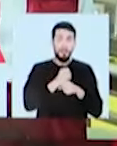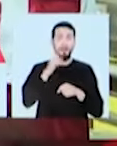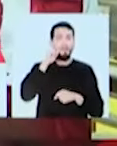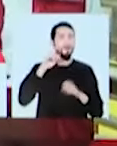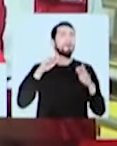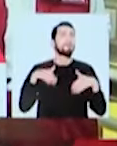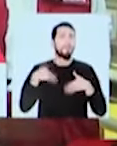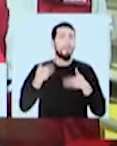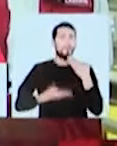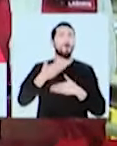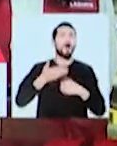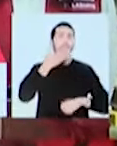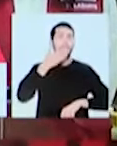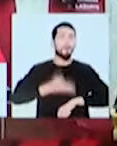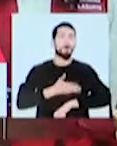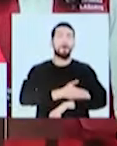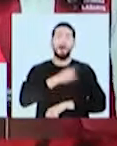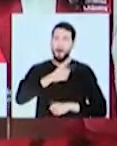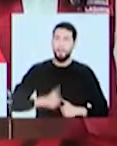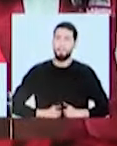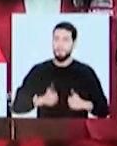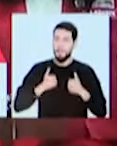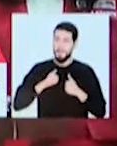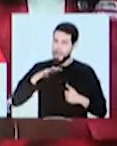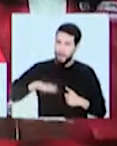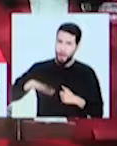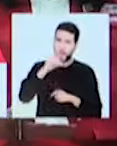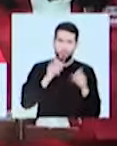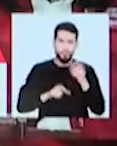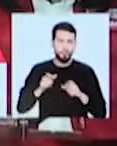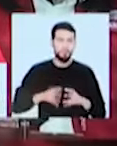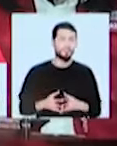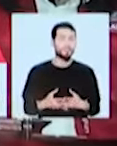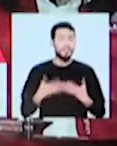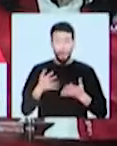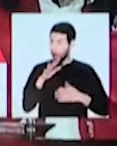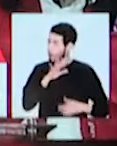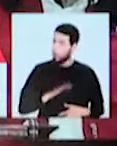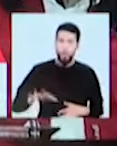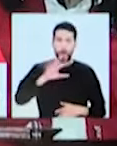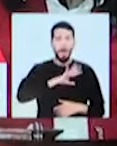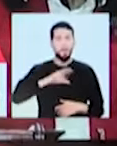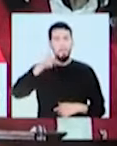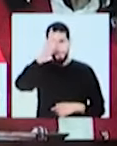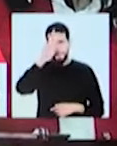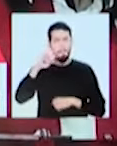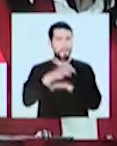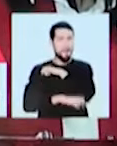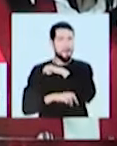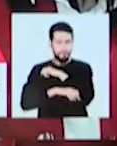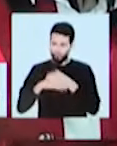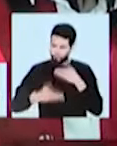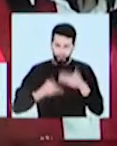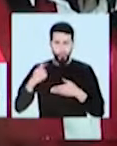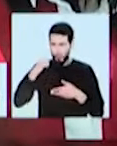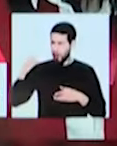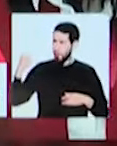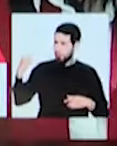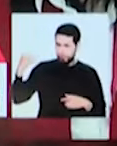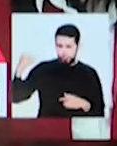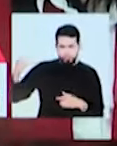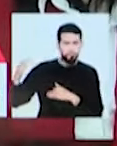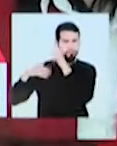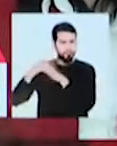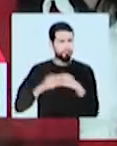el corto plazo es vital para ella, ¿no? Ella no se puede poner a pensar en el mediano o en el largo plazo